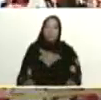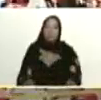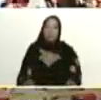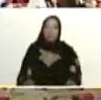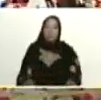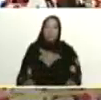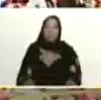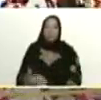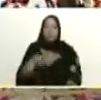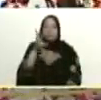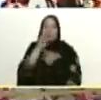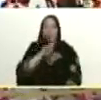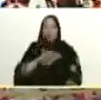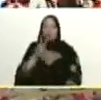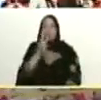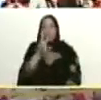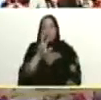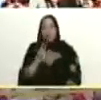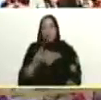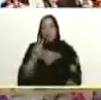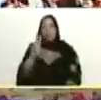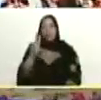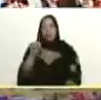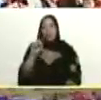con las 3R.net,